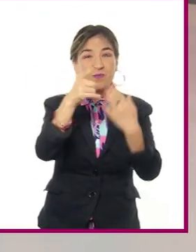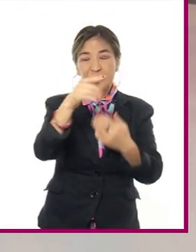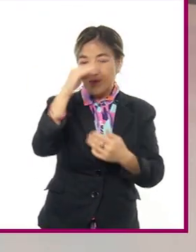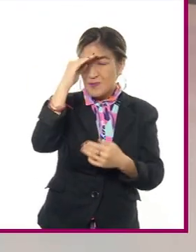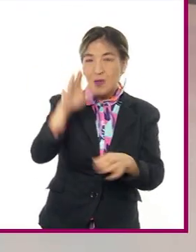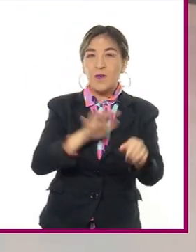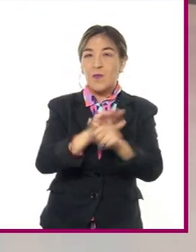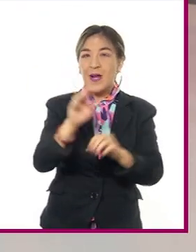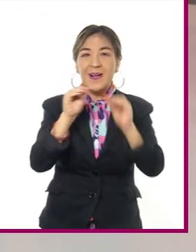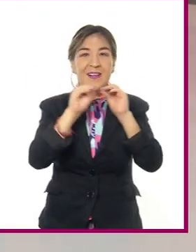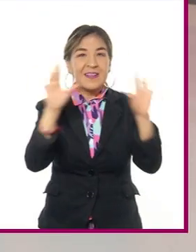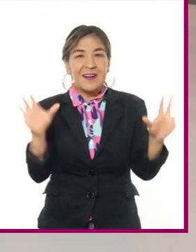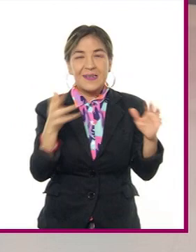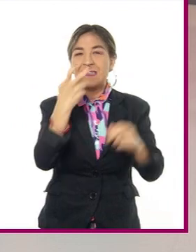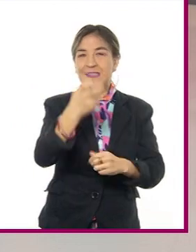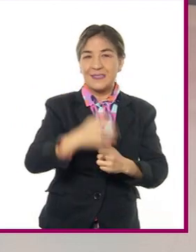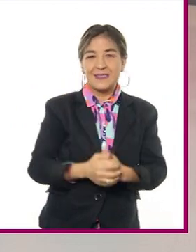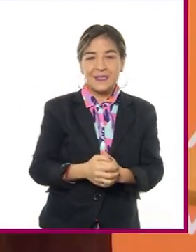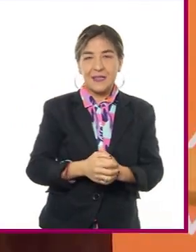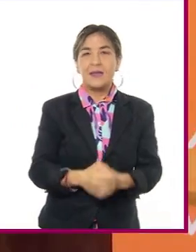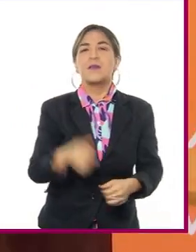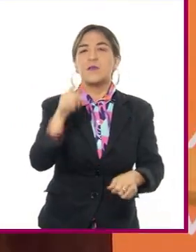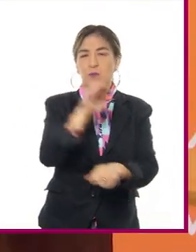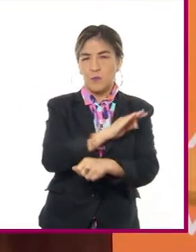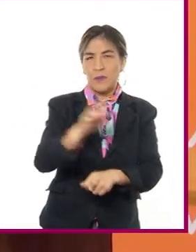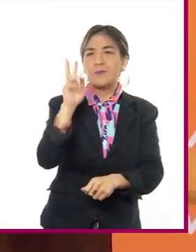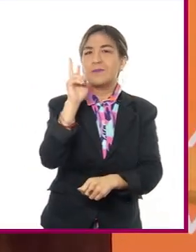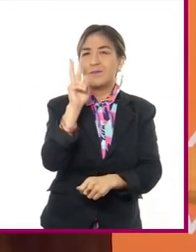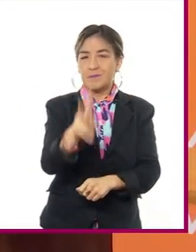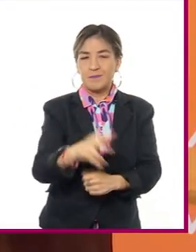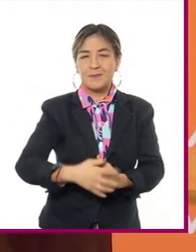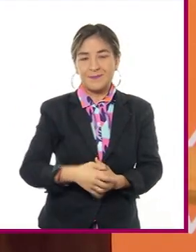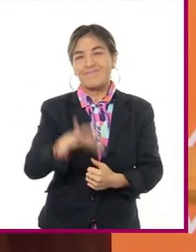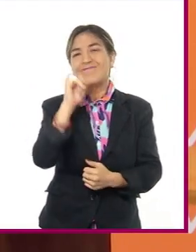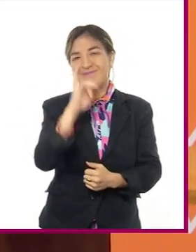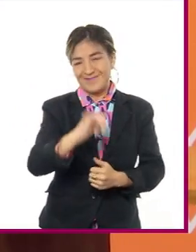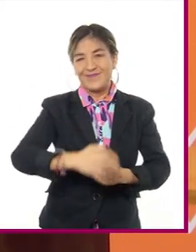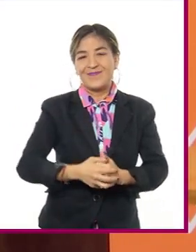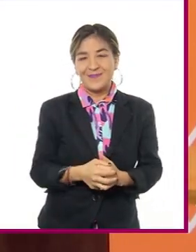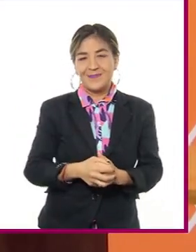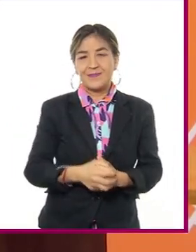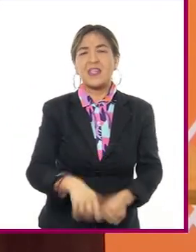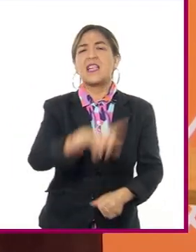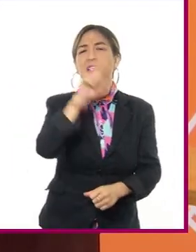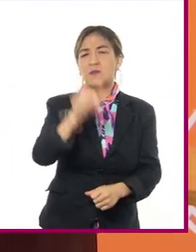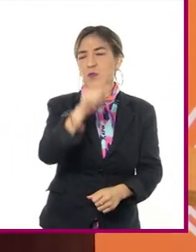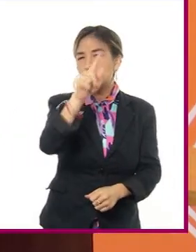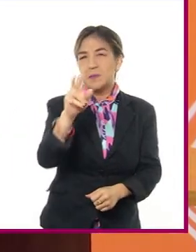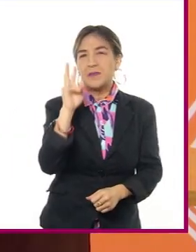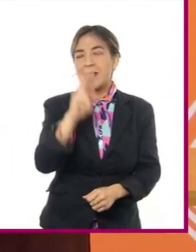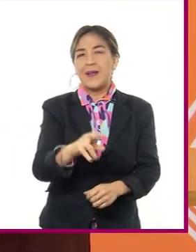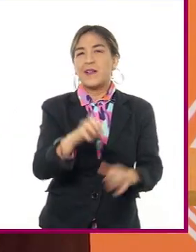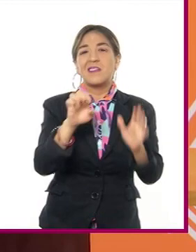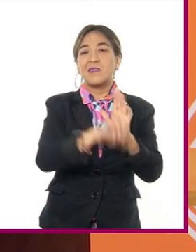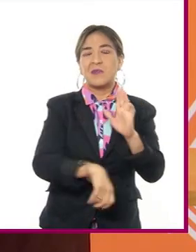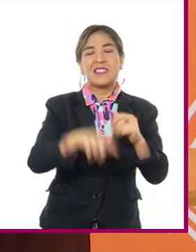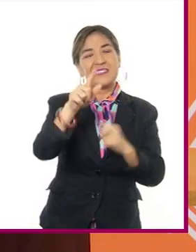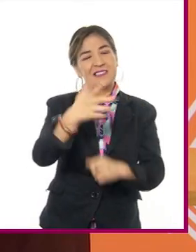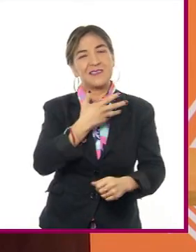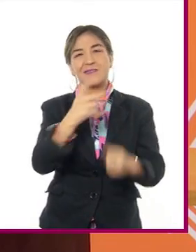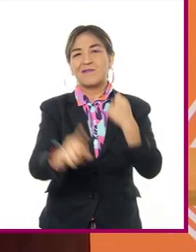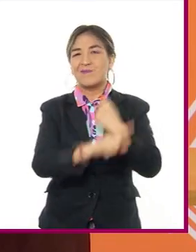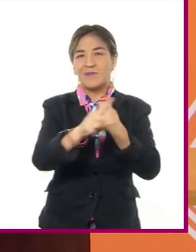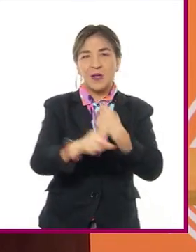reglas. ¿Pasa algo así? Sí, profesor, exactamente. De pronto resulta que alguien estaba mal parado al momento